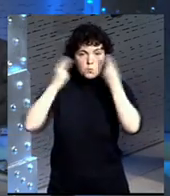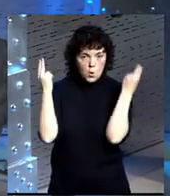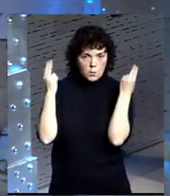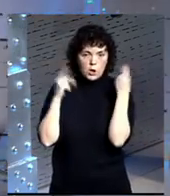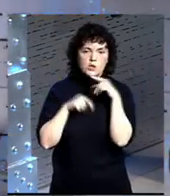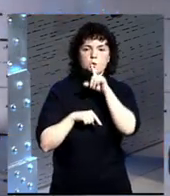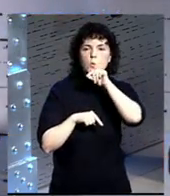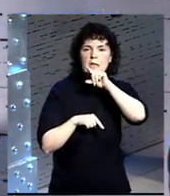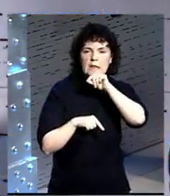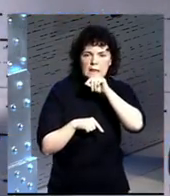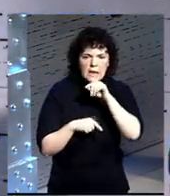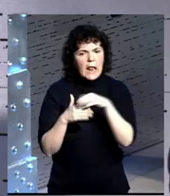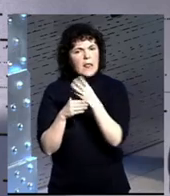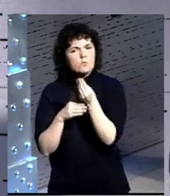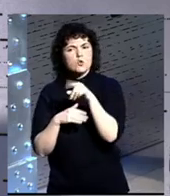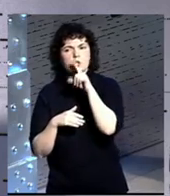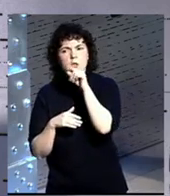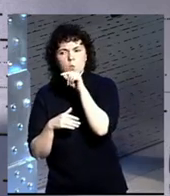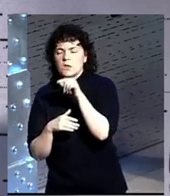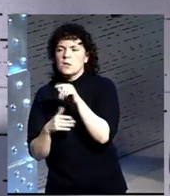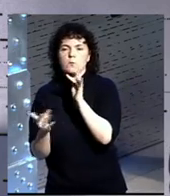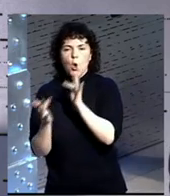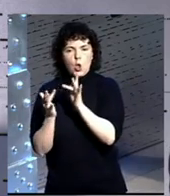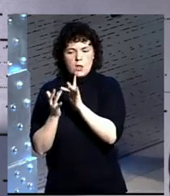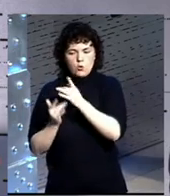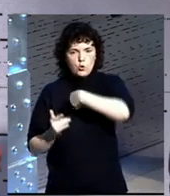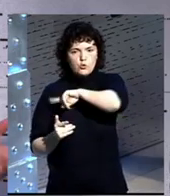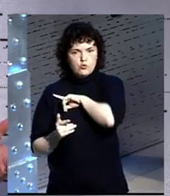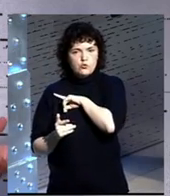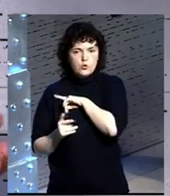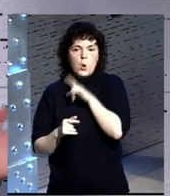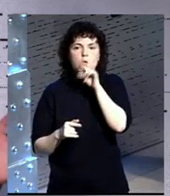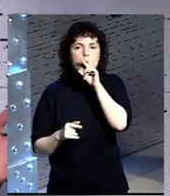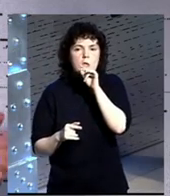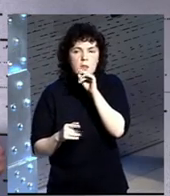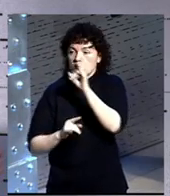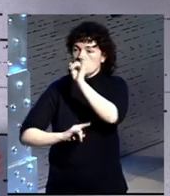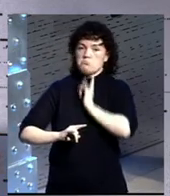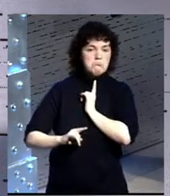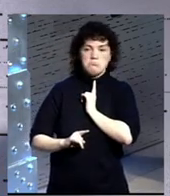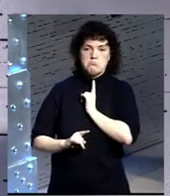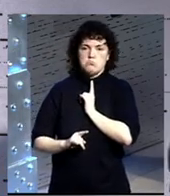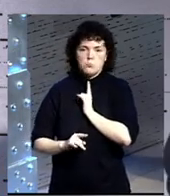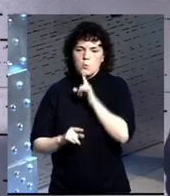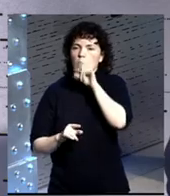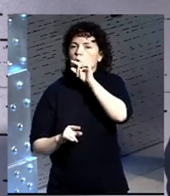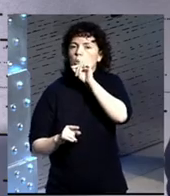en Twitter. Hay muchos clientes que directamente contactan con nosotros en Twitter en vez de llamarnos de ninguna otra manera.